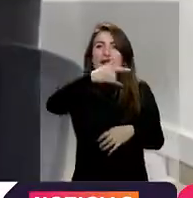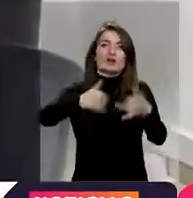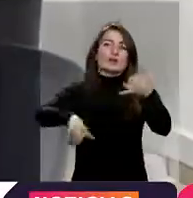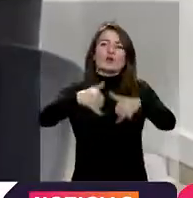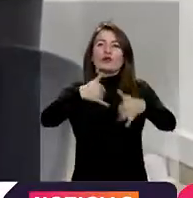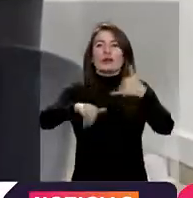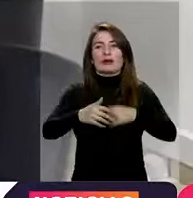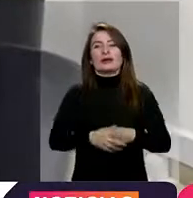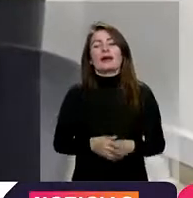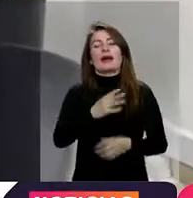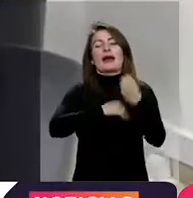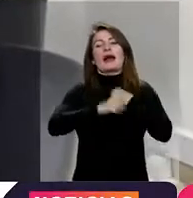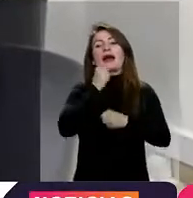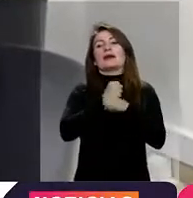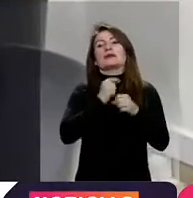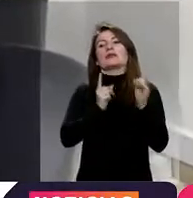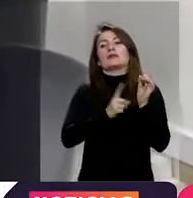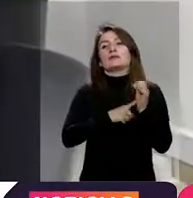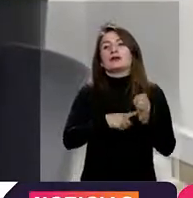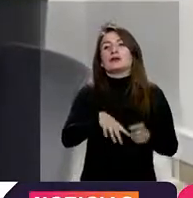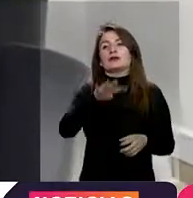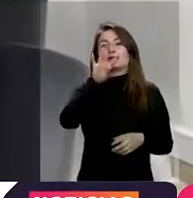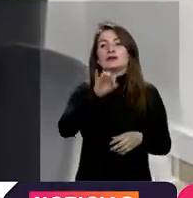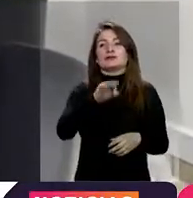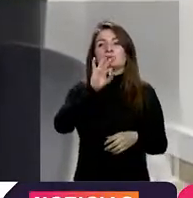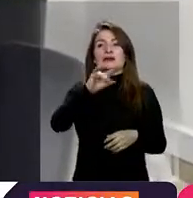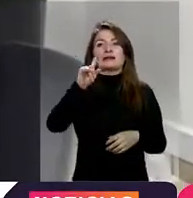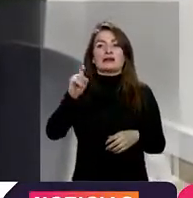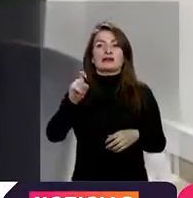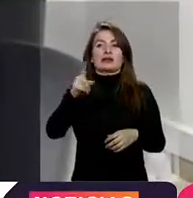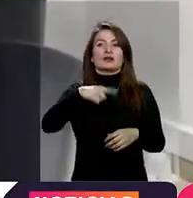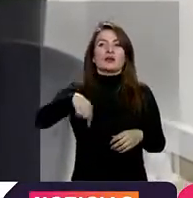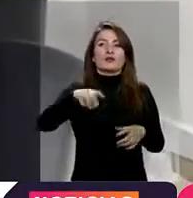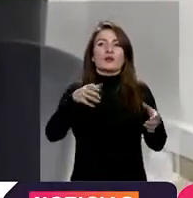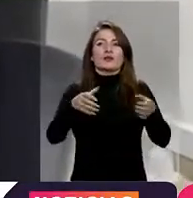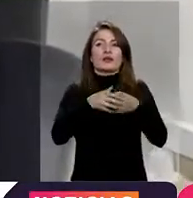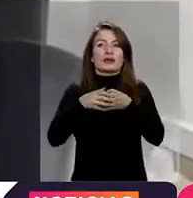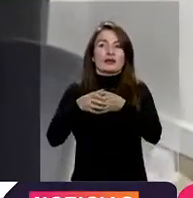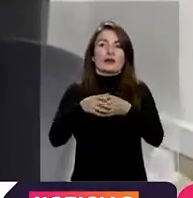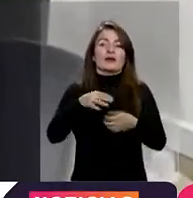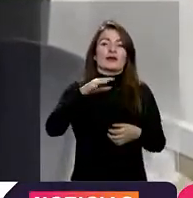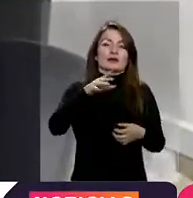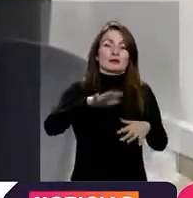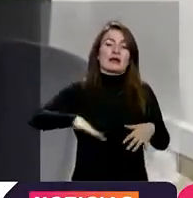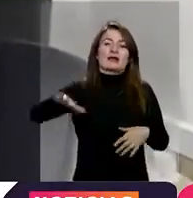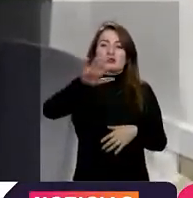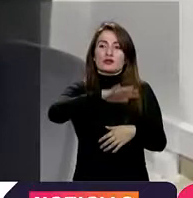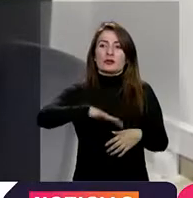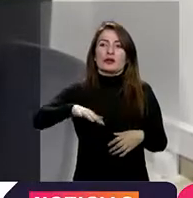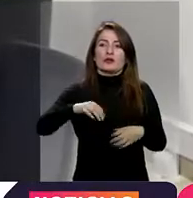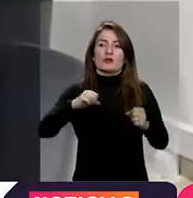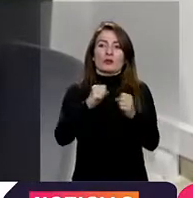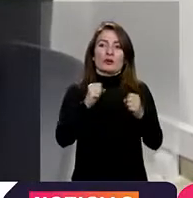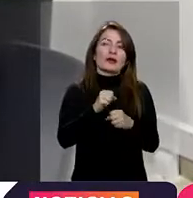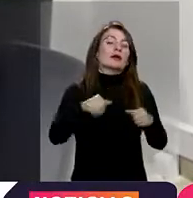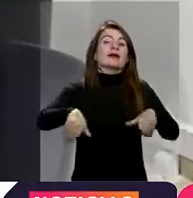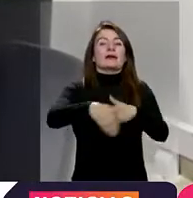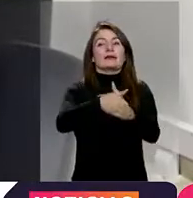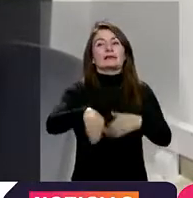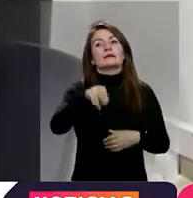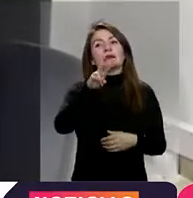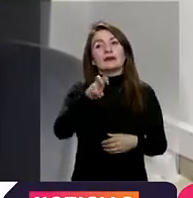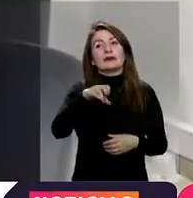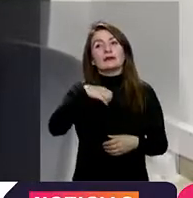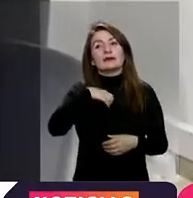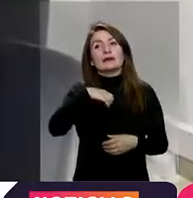Desde 1936, nuestro Teatro Al Parque, ubicado en el Parque Nacional de Bogotá, en la Carrera Séptima,